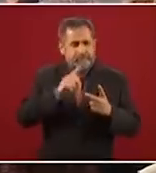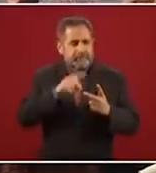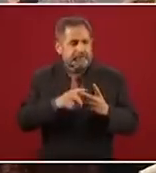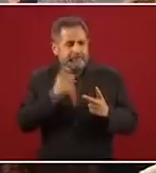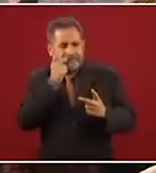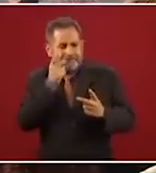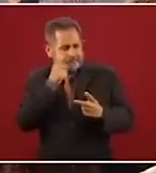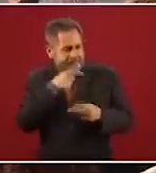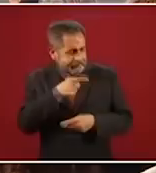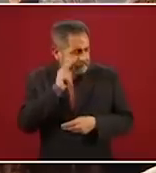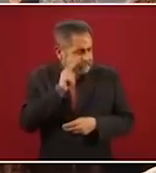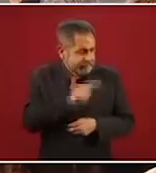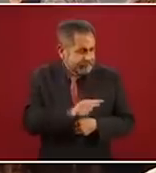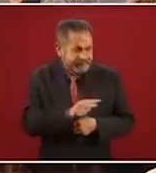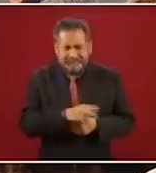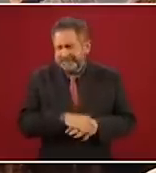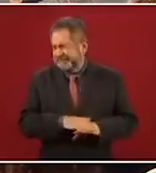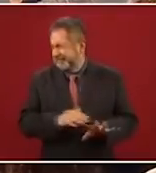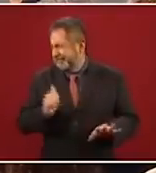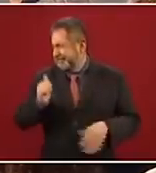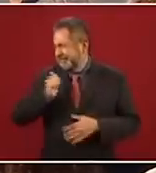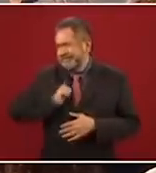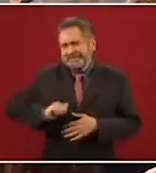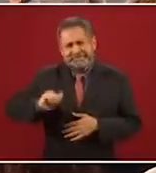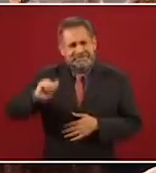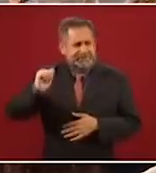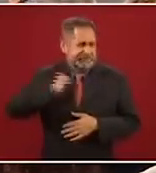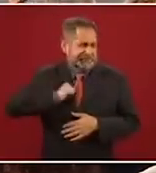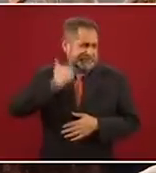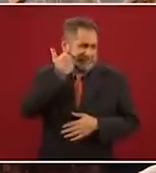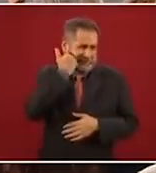que son del año de la canica,